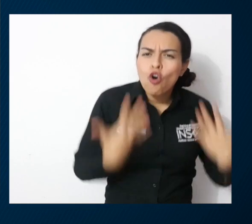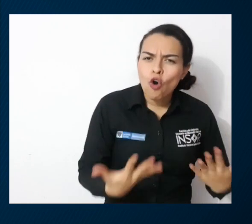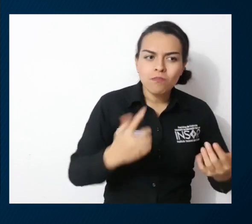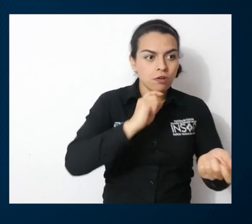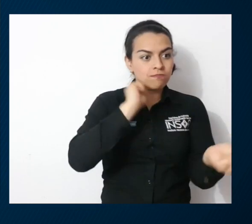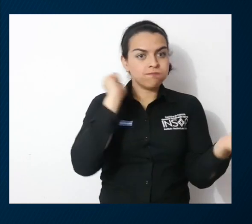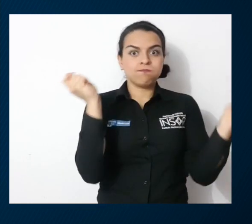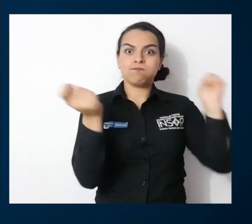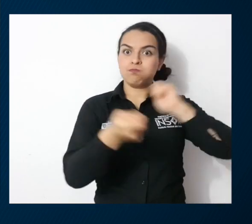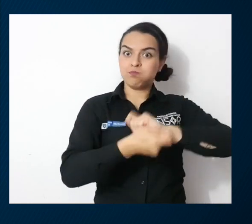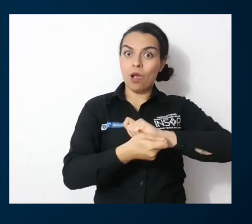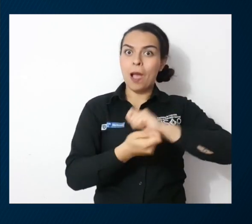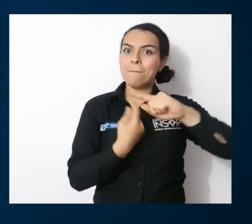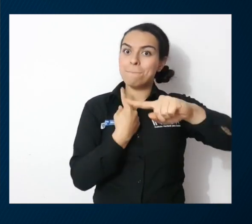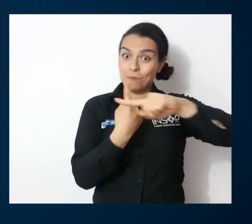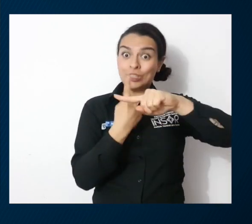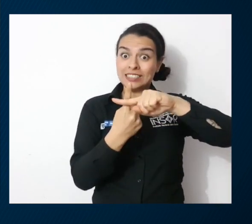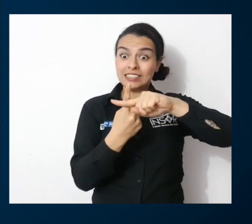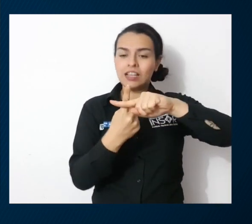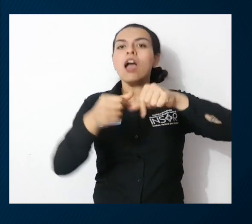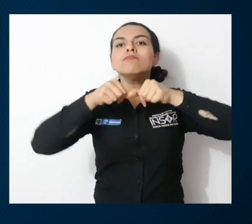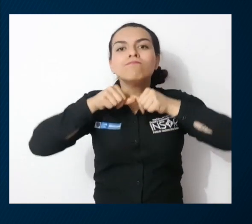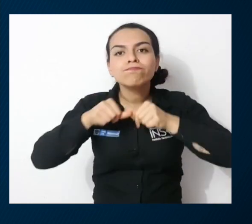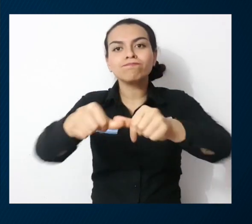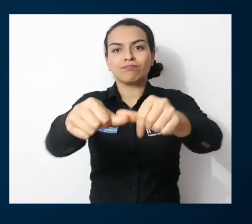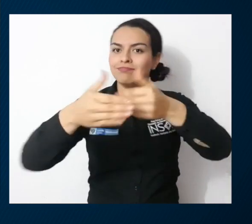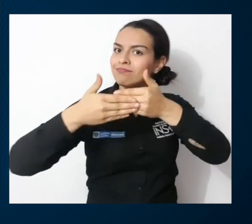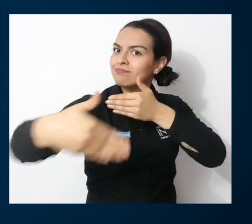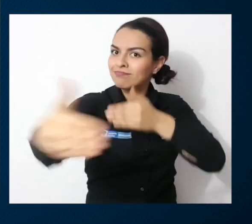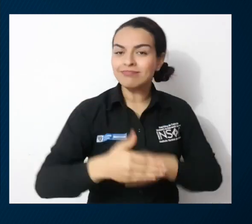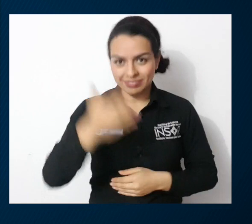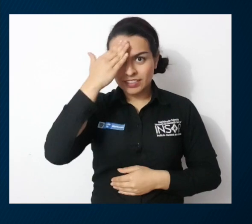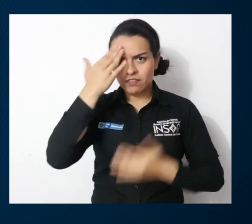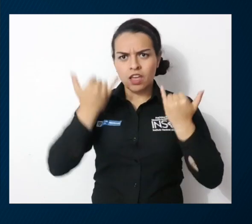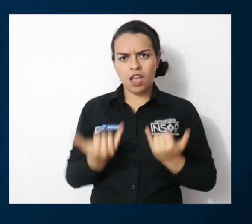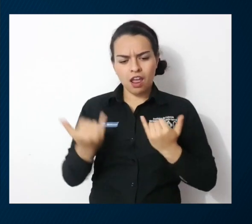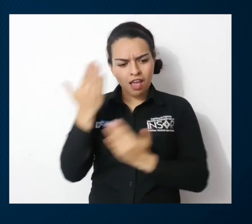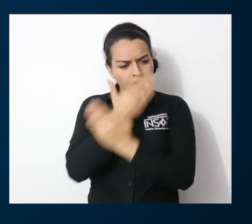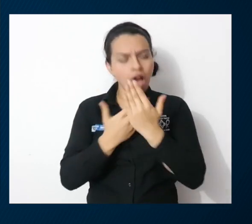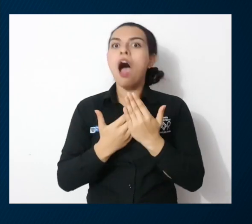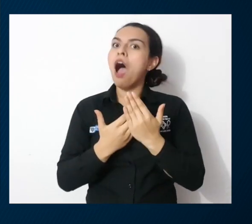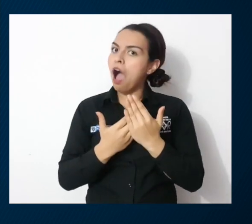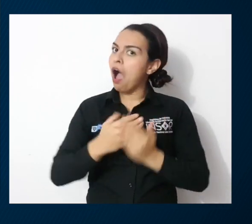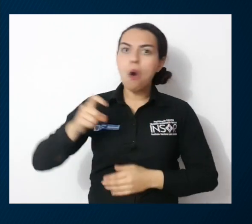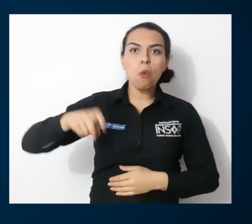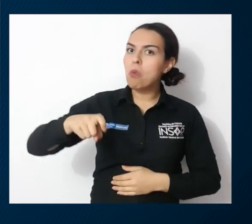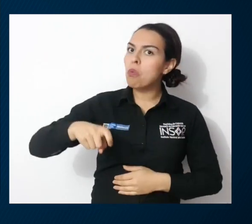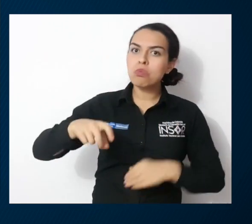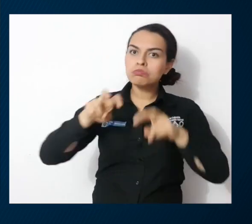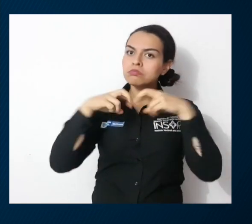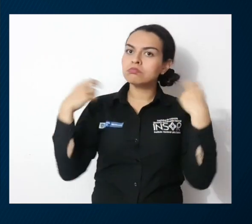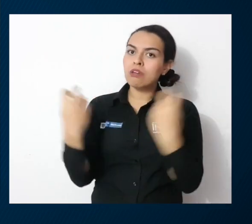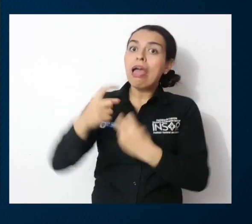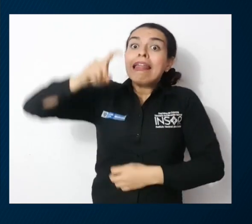vamos a hacer que esas transformaciones positivas permanezcan en el tiempo? Si aquí descubrimos que no teníamos que estar sentados en la misma mesa para